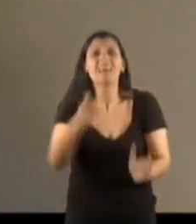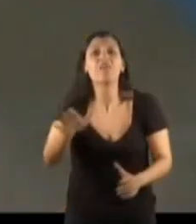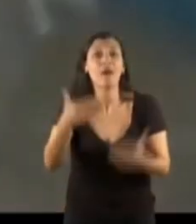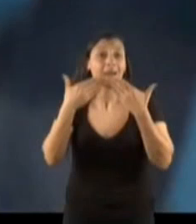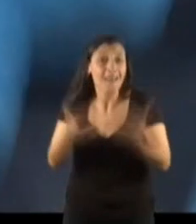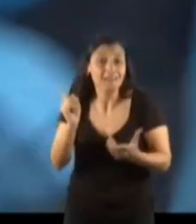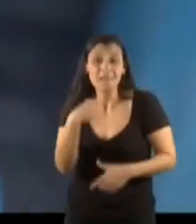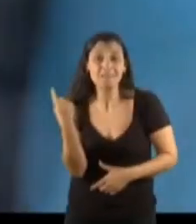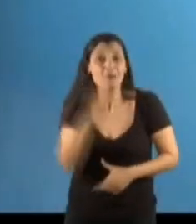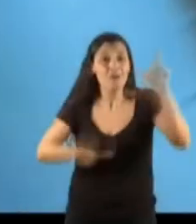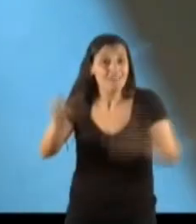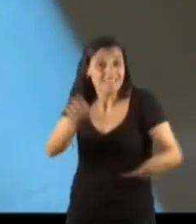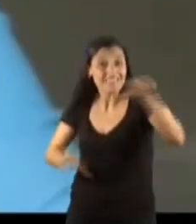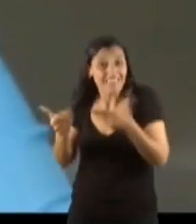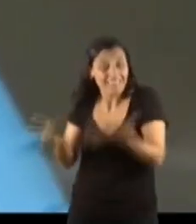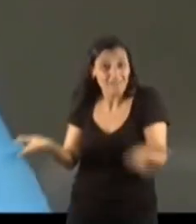científicos